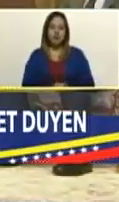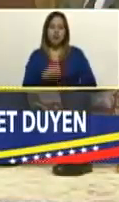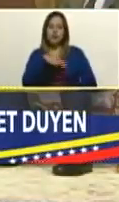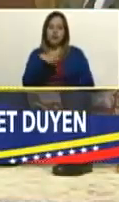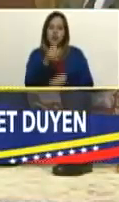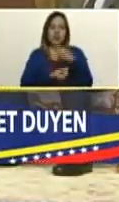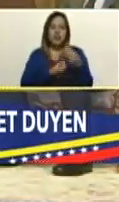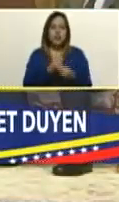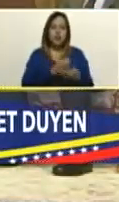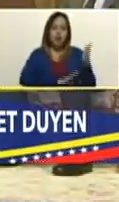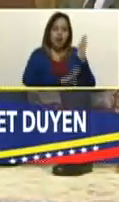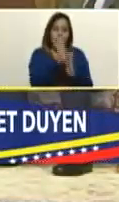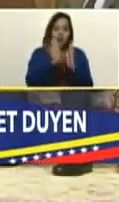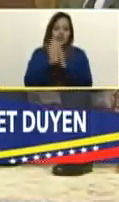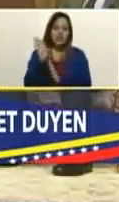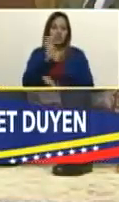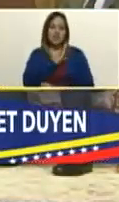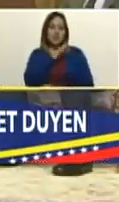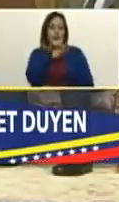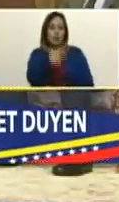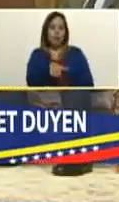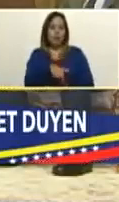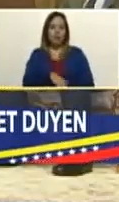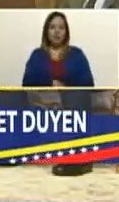dado y los avances que tenemos hoy.